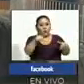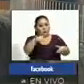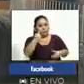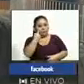con ustedes. Buenas noches.